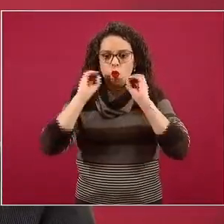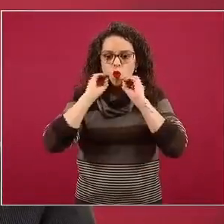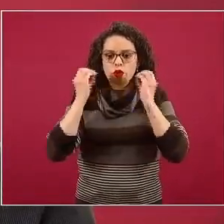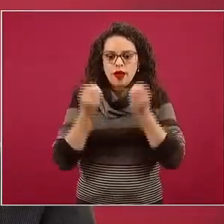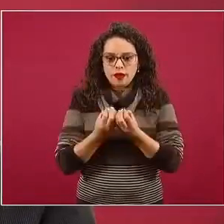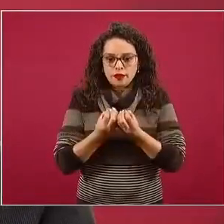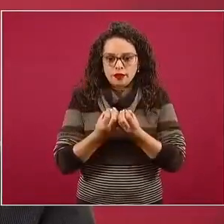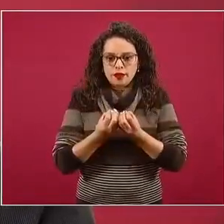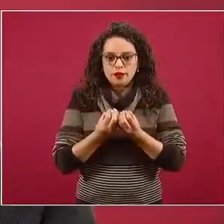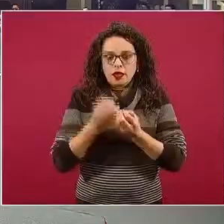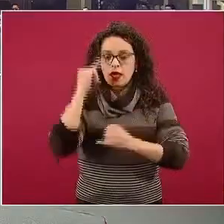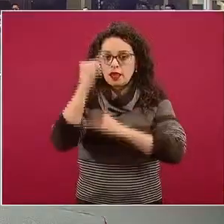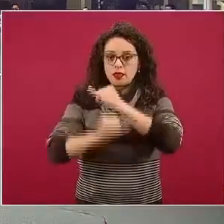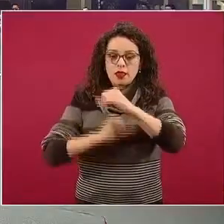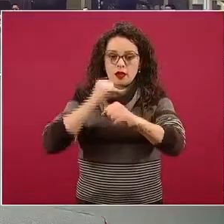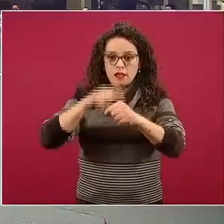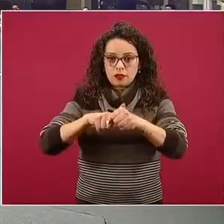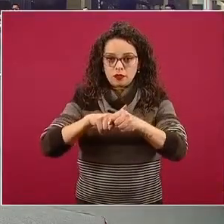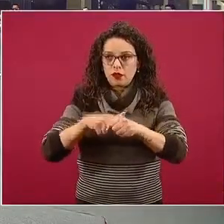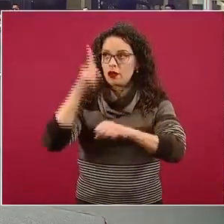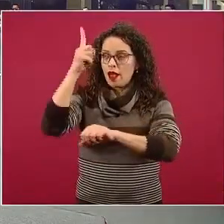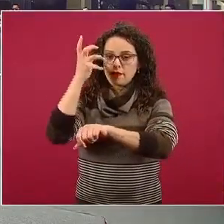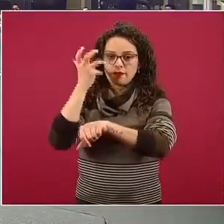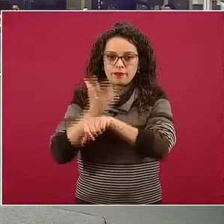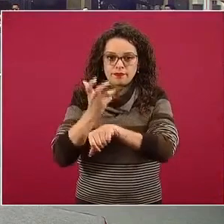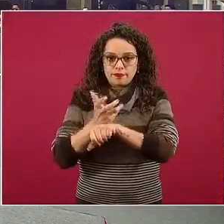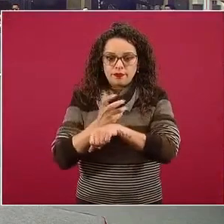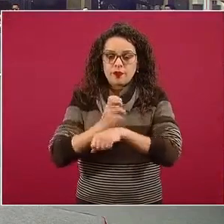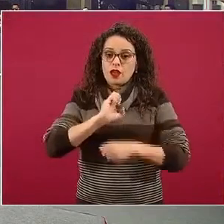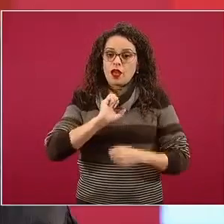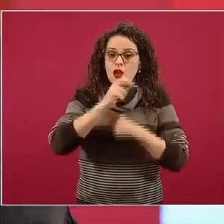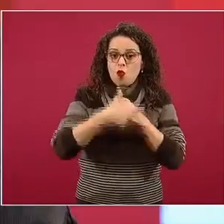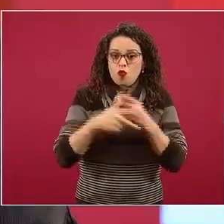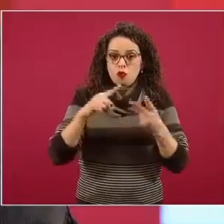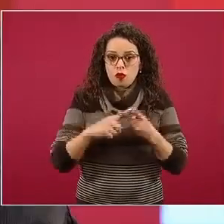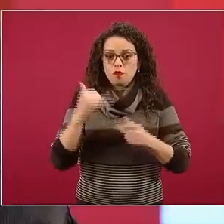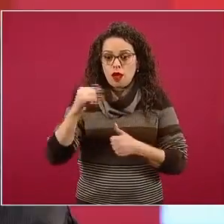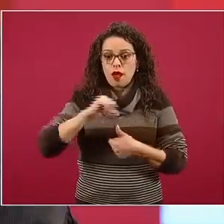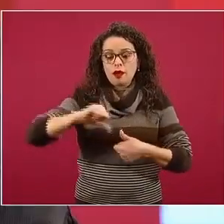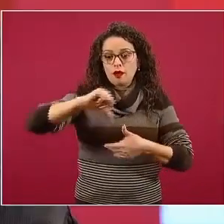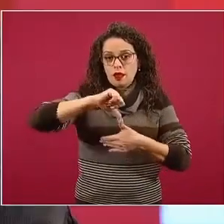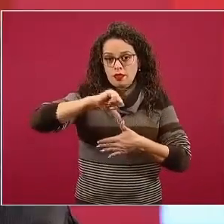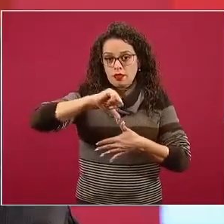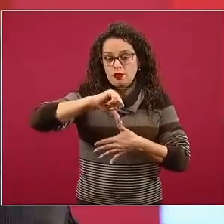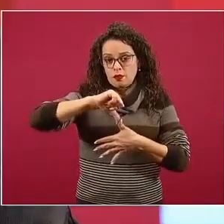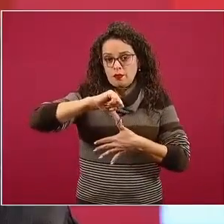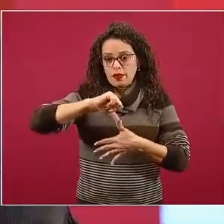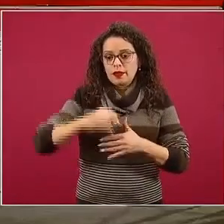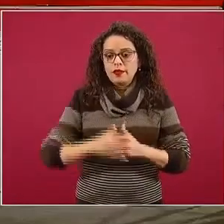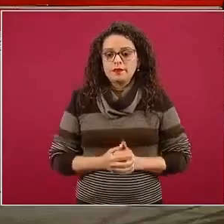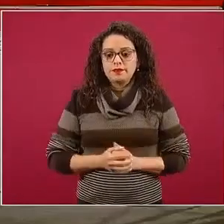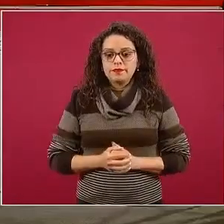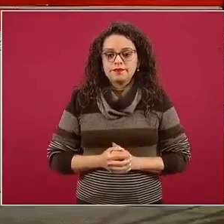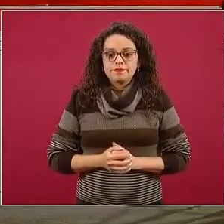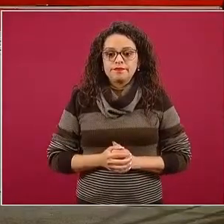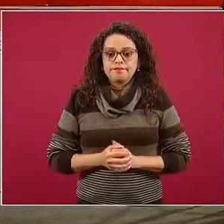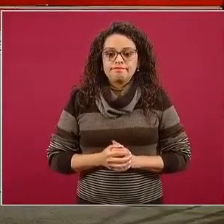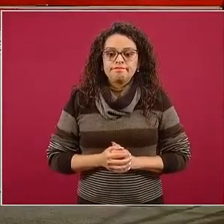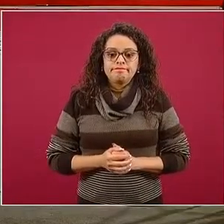organizaciones internacionales en Estados Unidos, Europa y Latinoamérica. Definitivamente